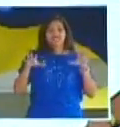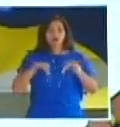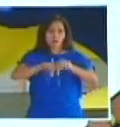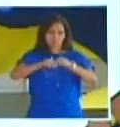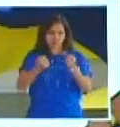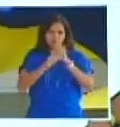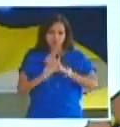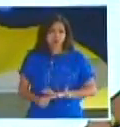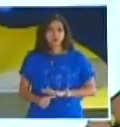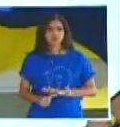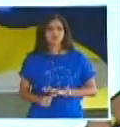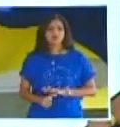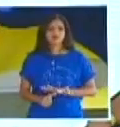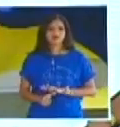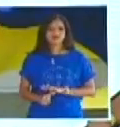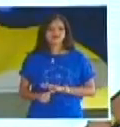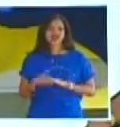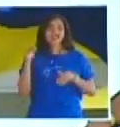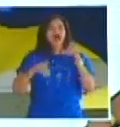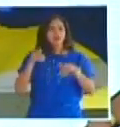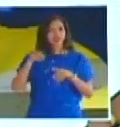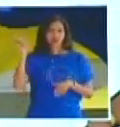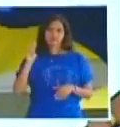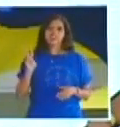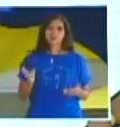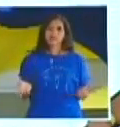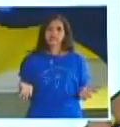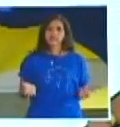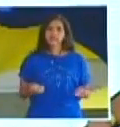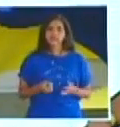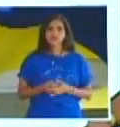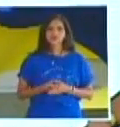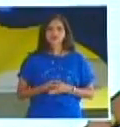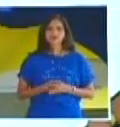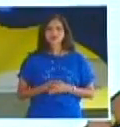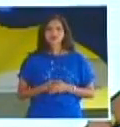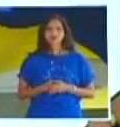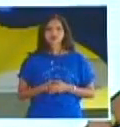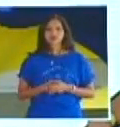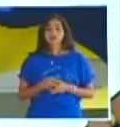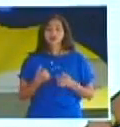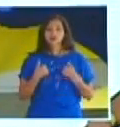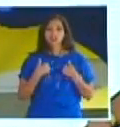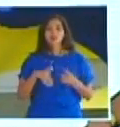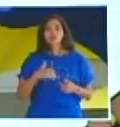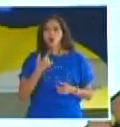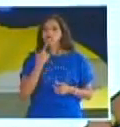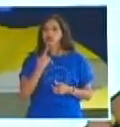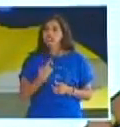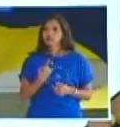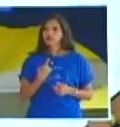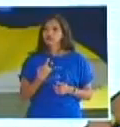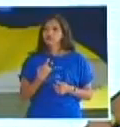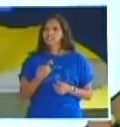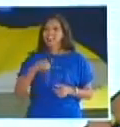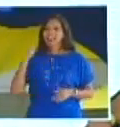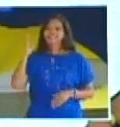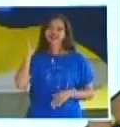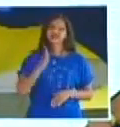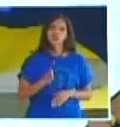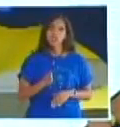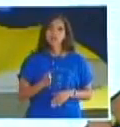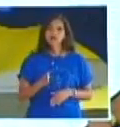quiebran la democracia venezolana. Y yo les puedo decir, las